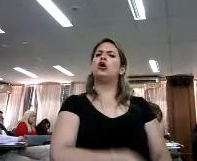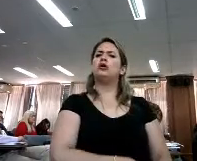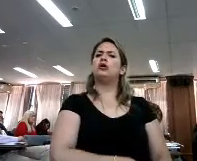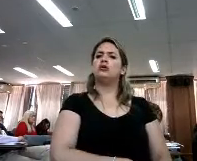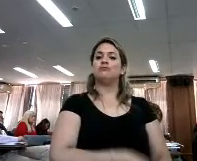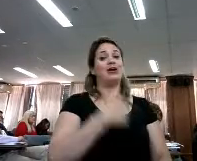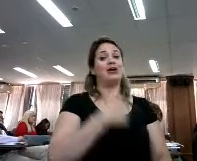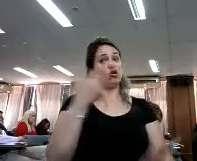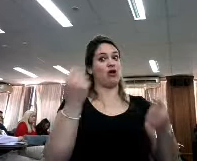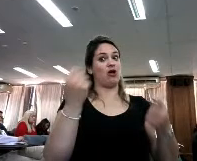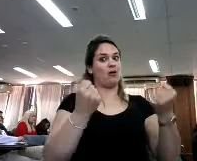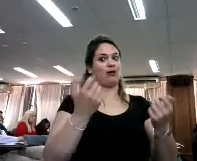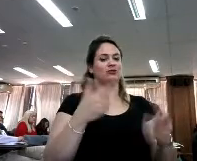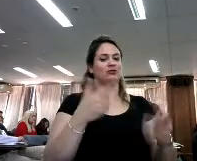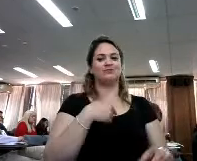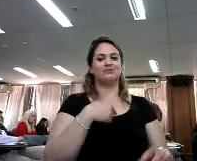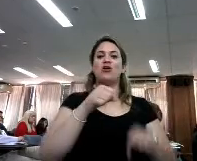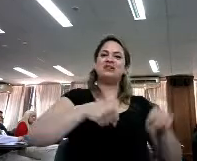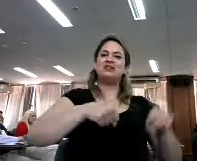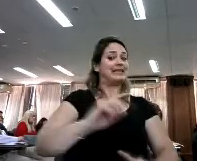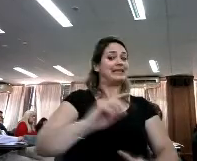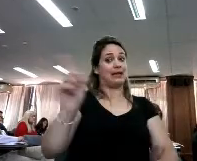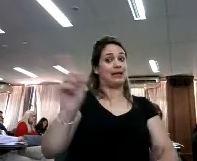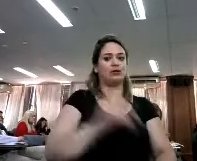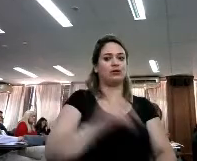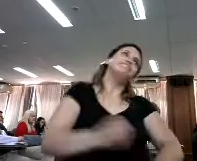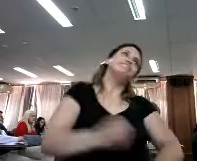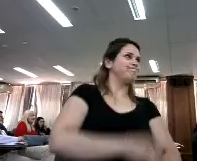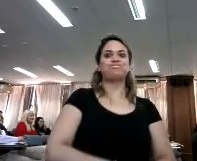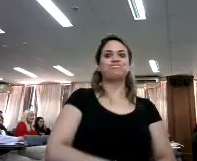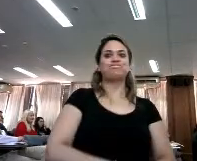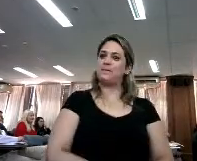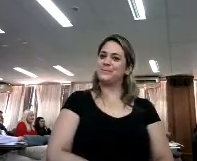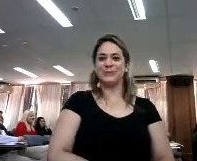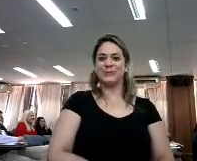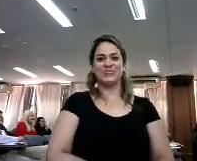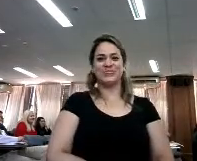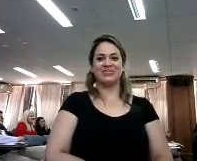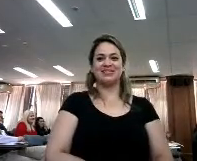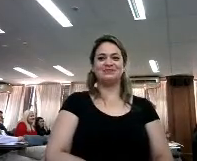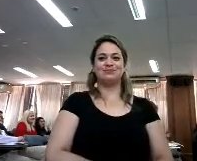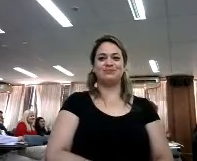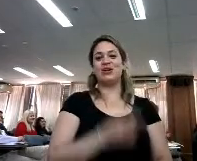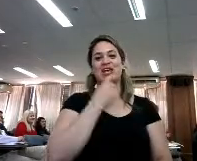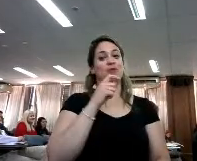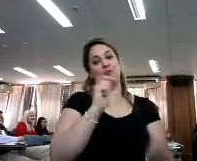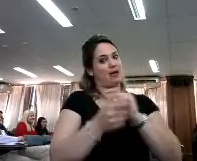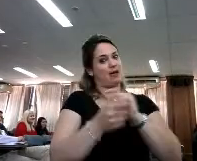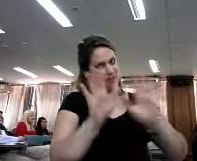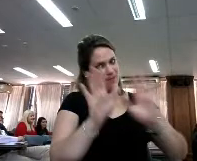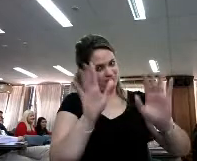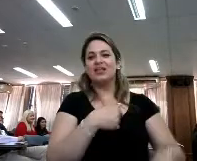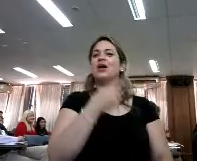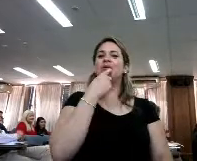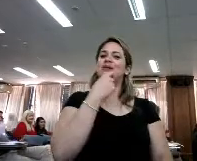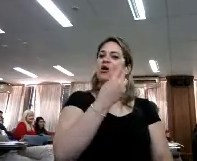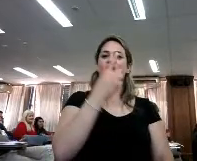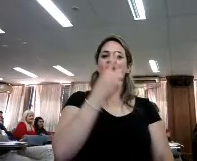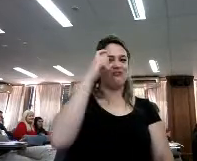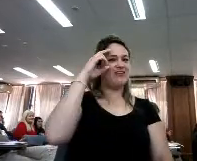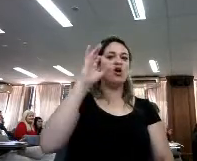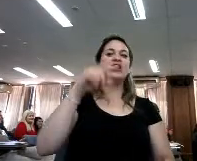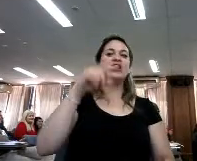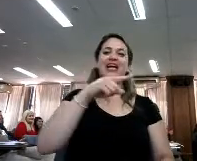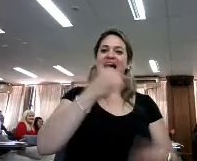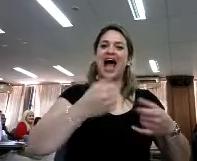Bueno, ¿tienes bicicleta? Bueno, me cambió el ejemplo. Supongamos que Verónica tiene una bicicleta